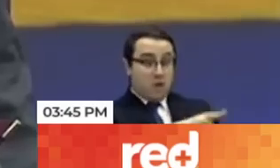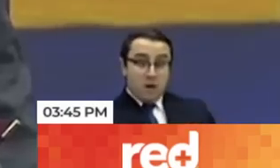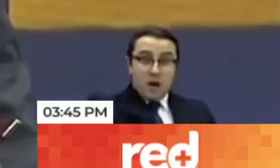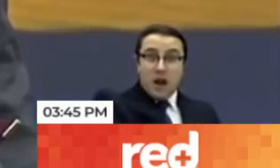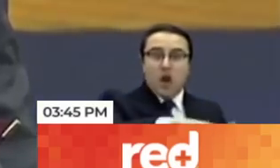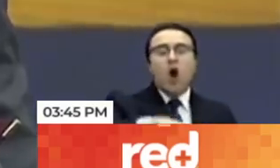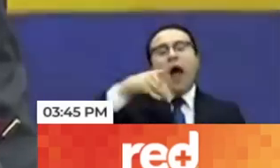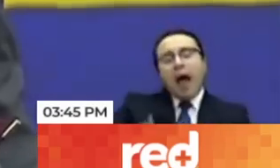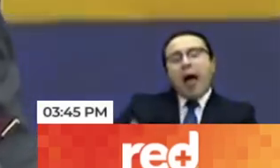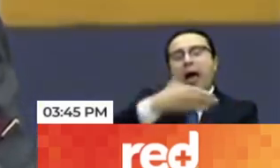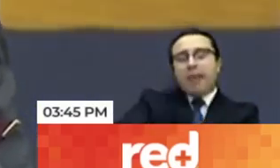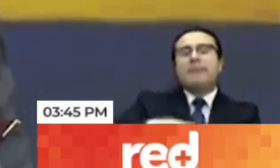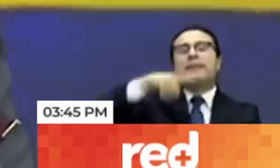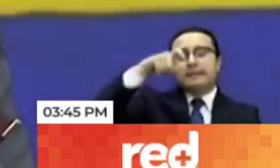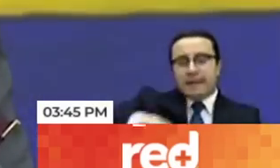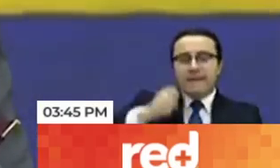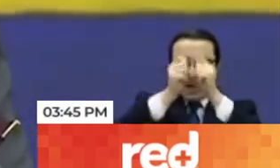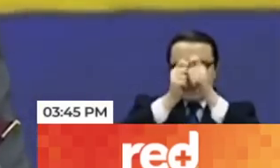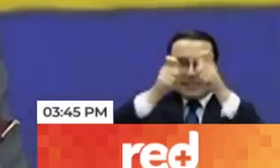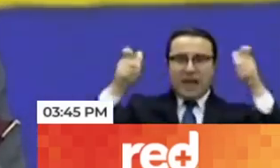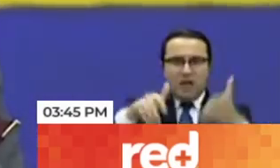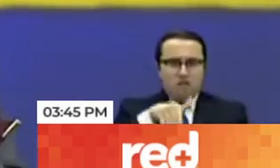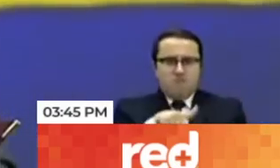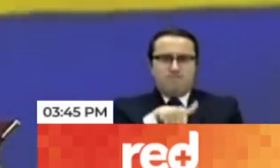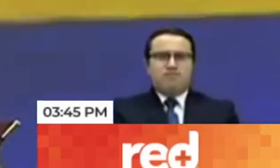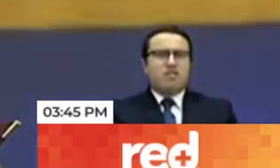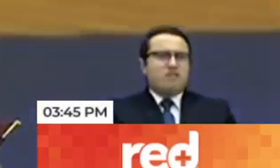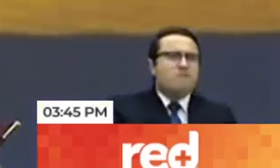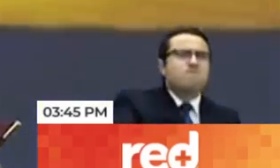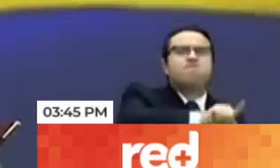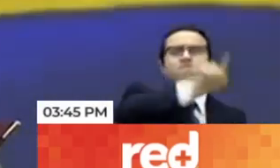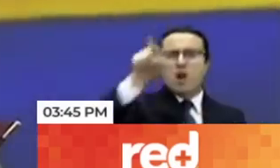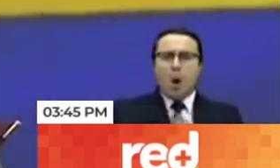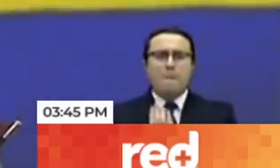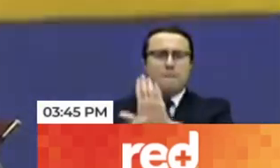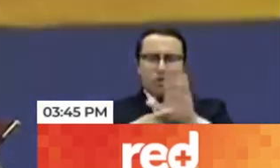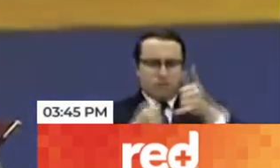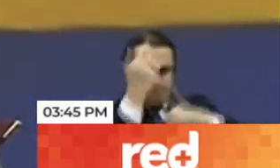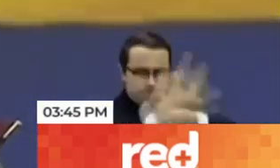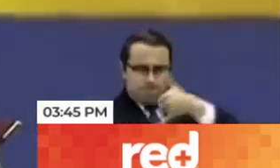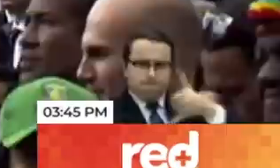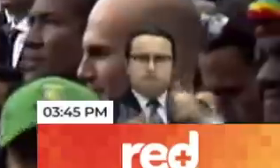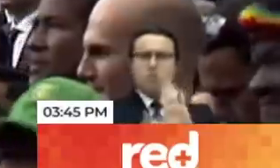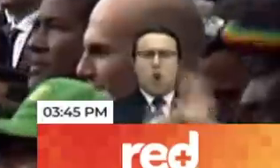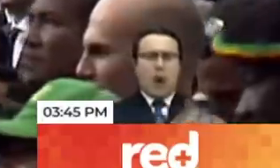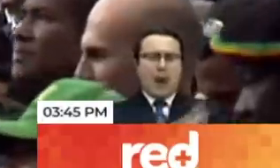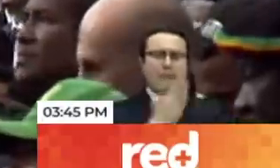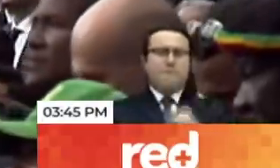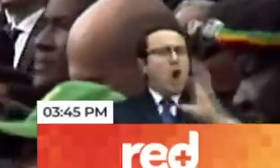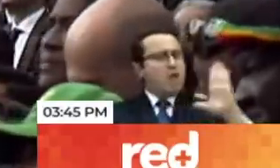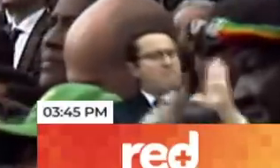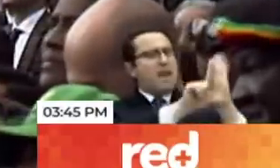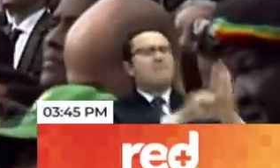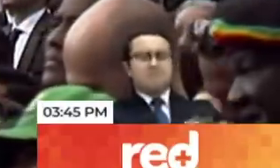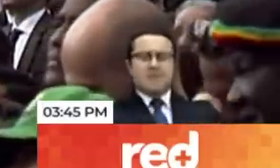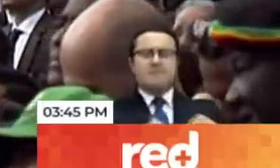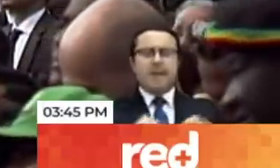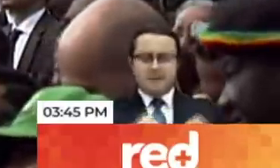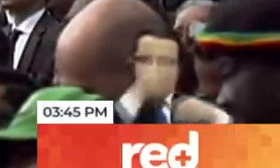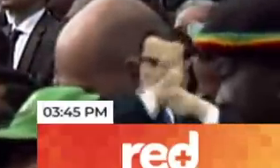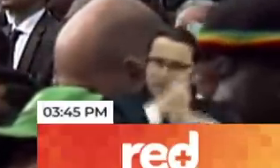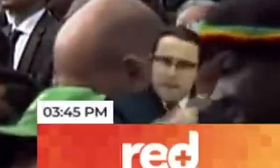primero tienen que existir y existir en todo el territorio y ejercer su poder con legitimidad. Y aquí tenemos el gran